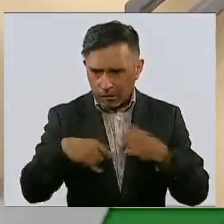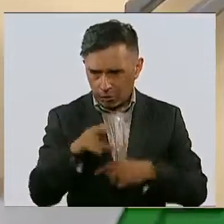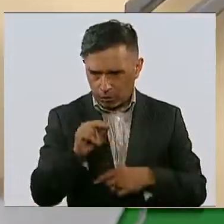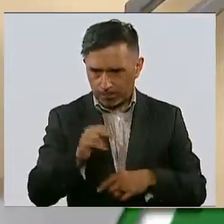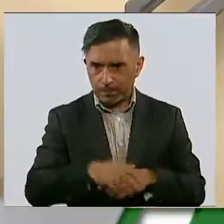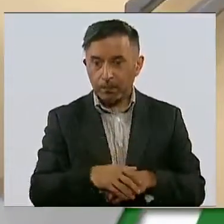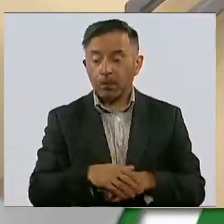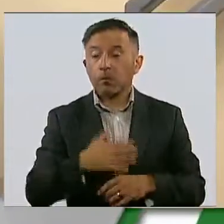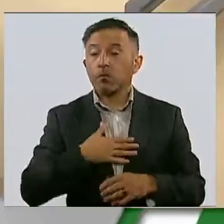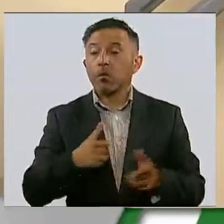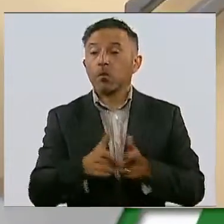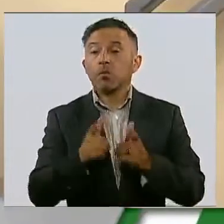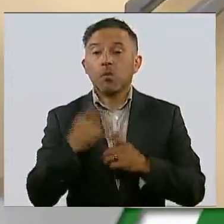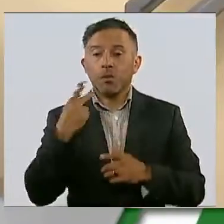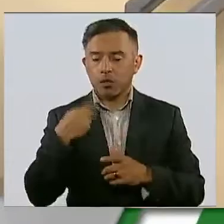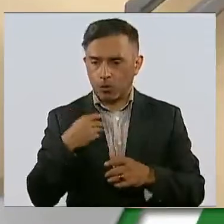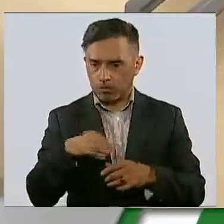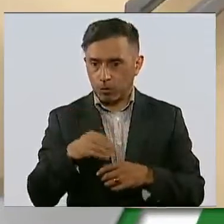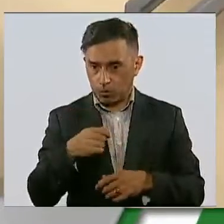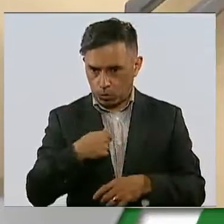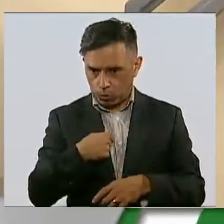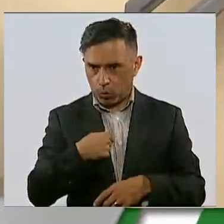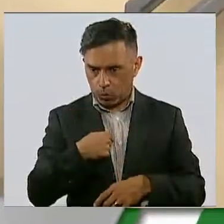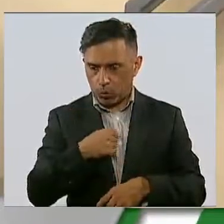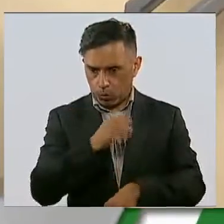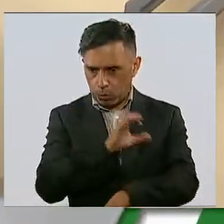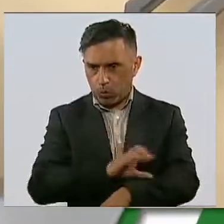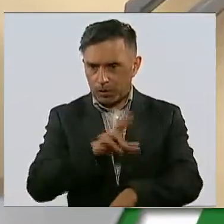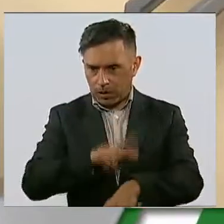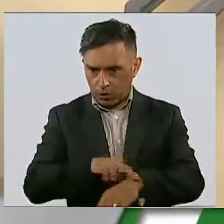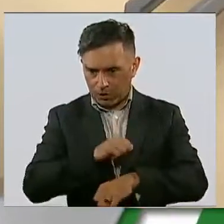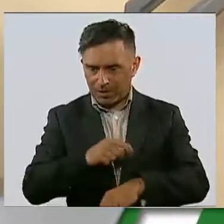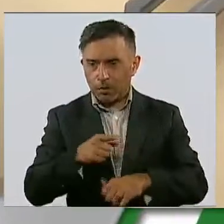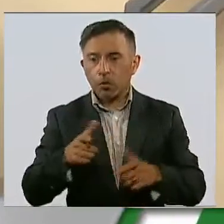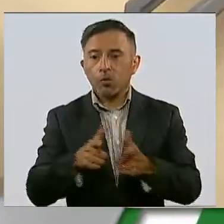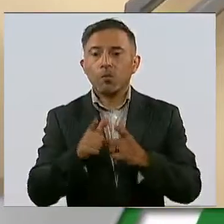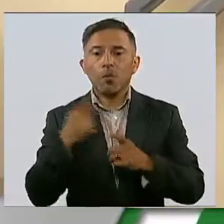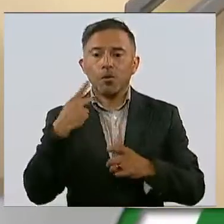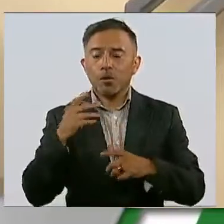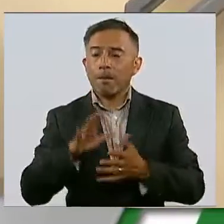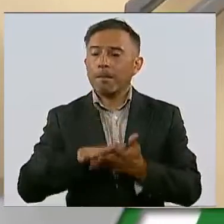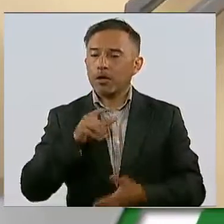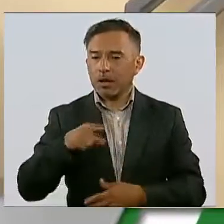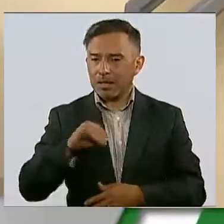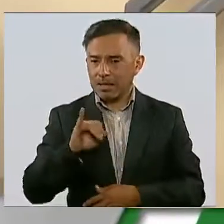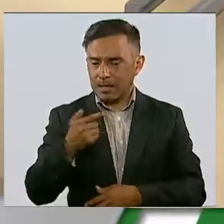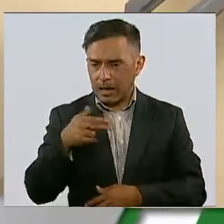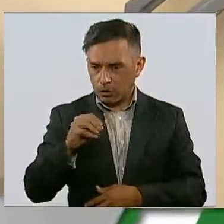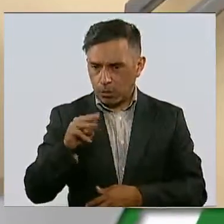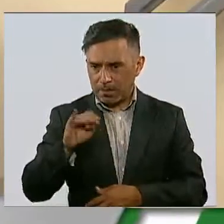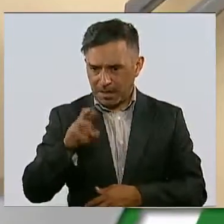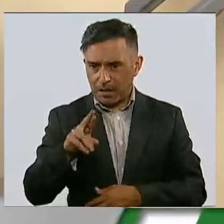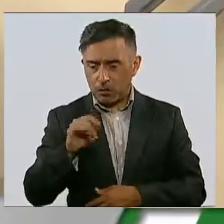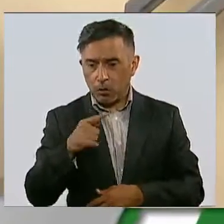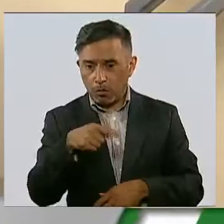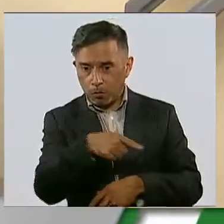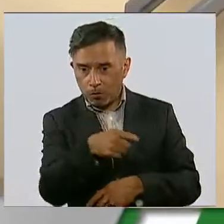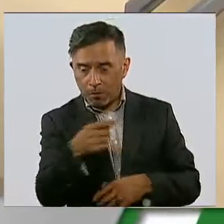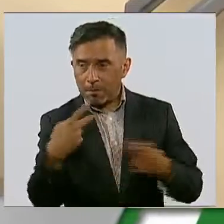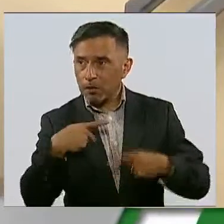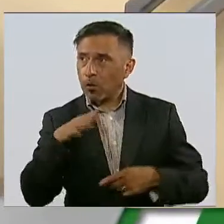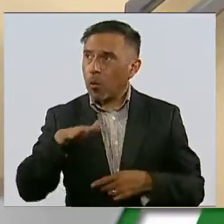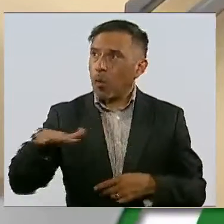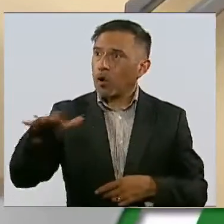Nuestra coalición y yo como coordinador de la mayoría en la Cámara de Diputados, Ignacio Mier, no voy a negociar la voluntad